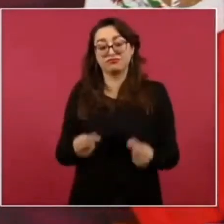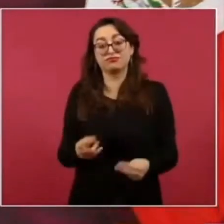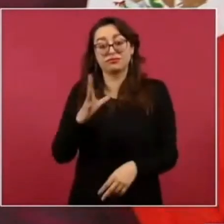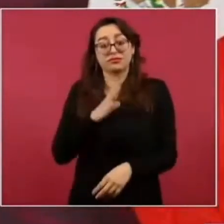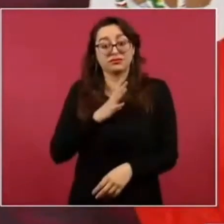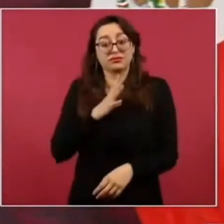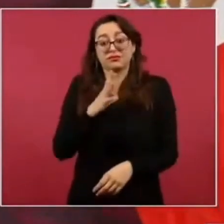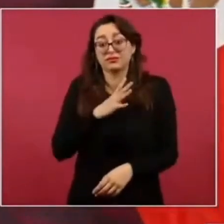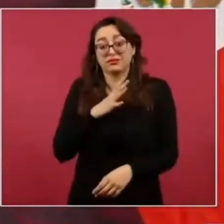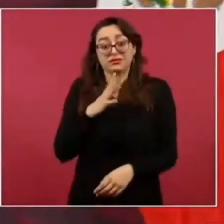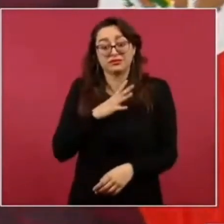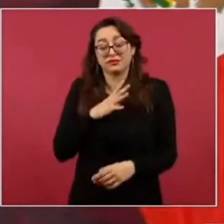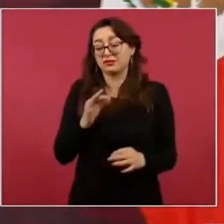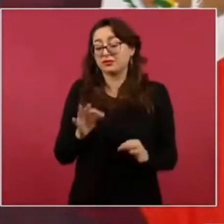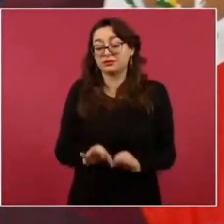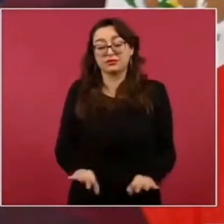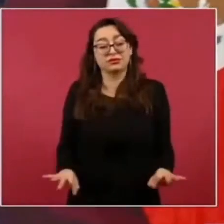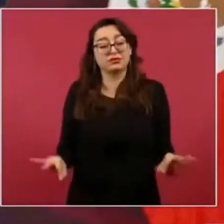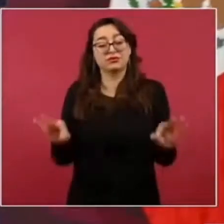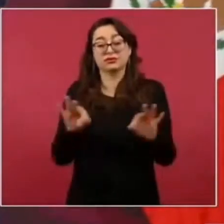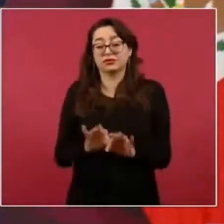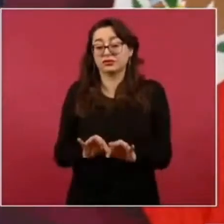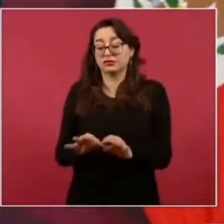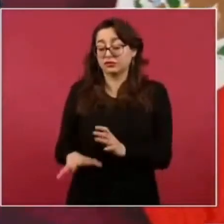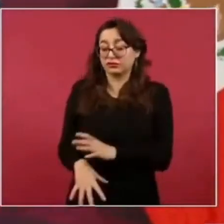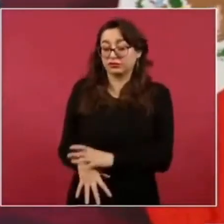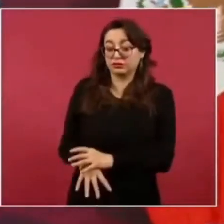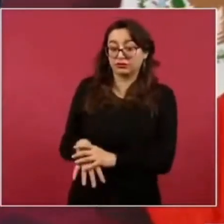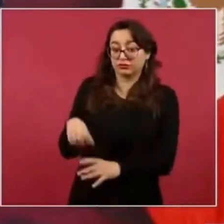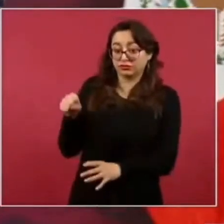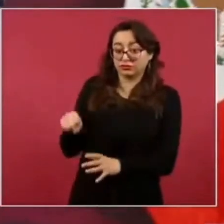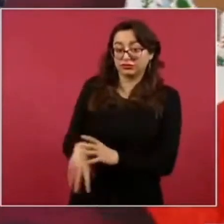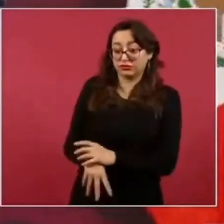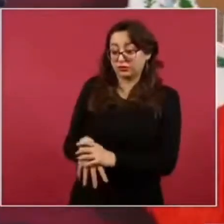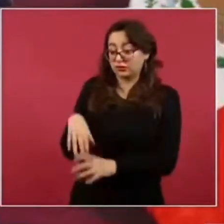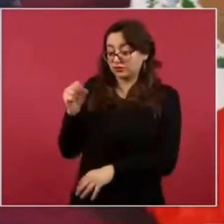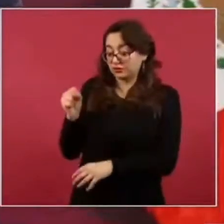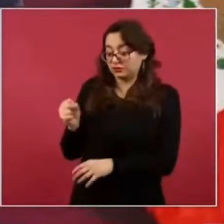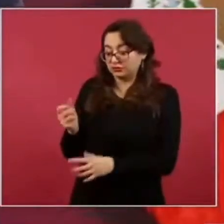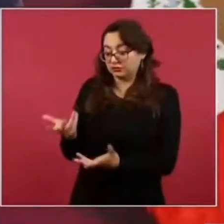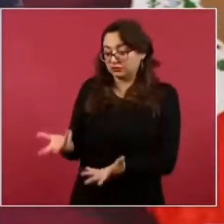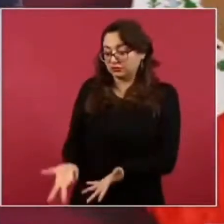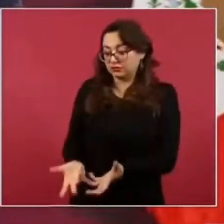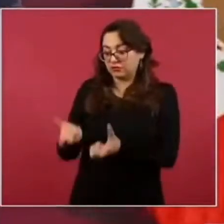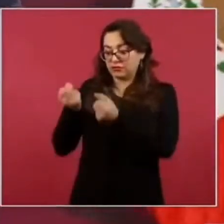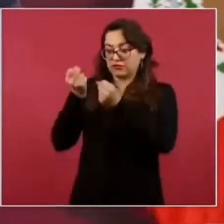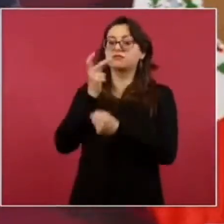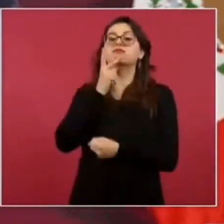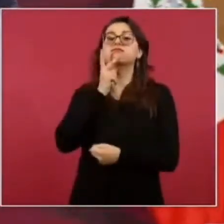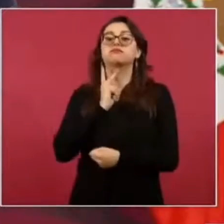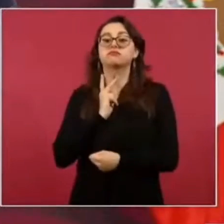una actividad extractiva. No se le paga renta a la naturaleza.